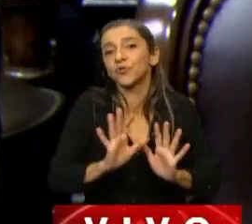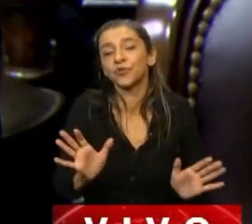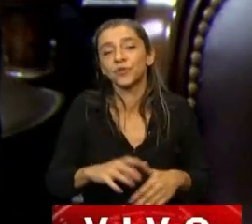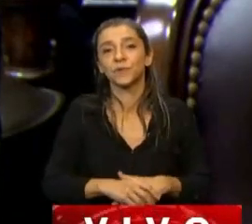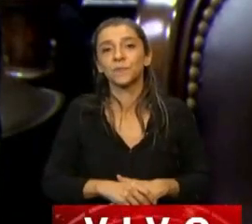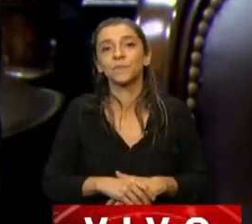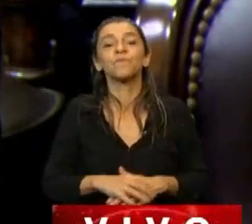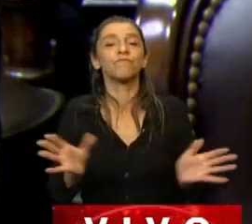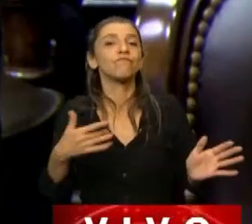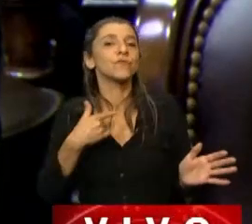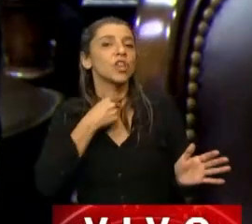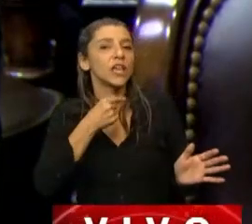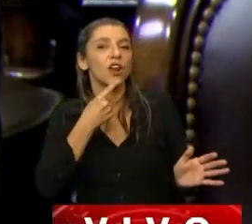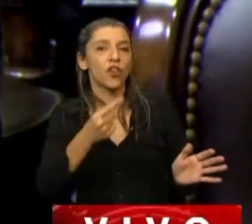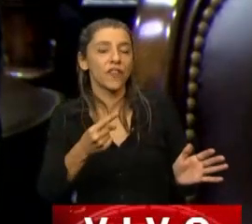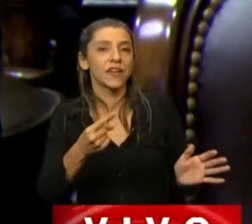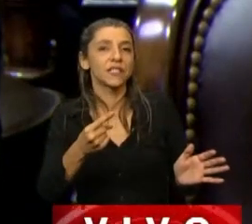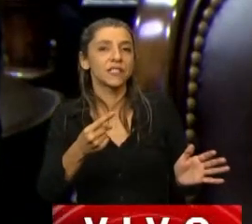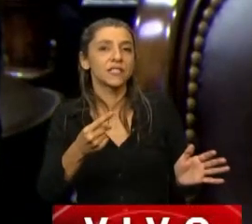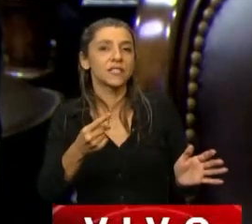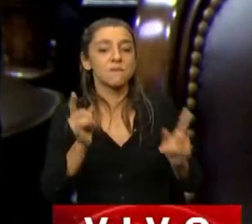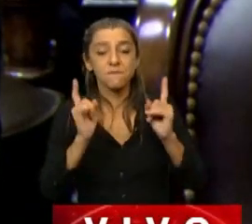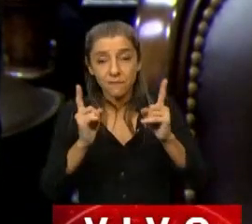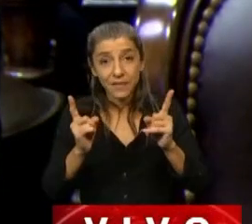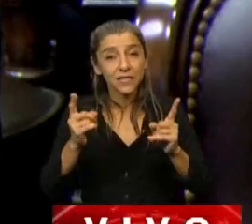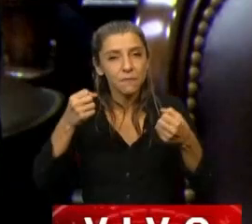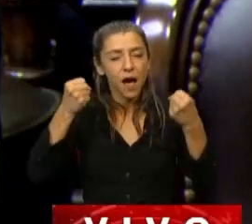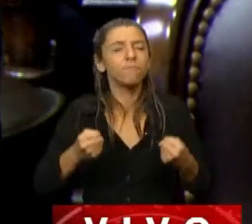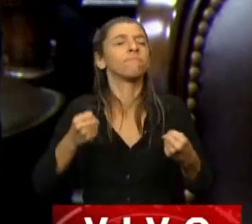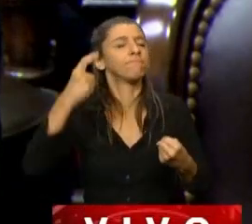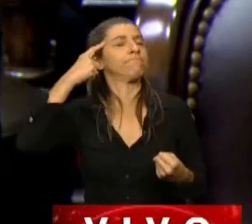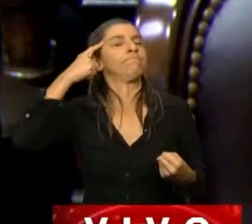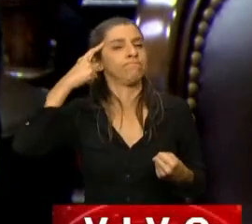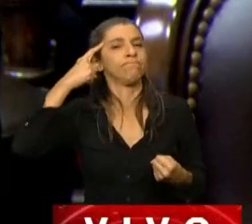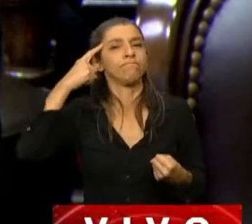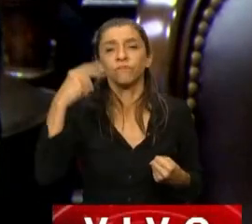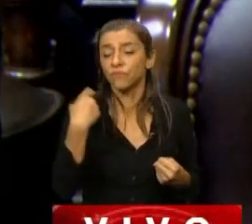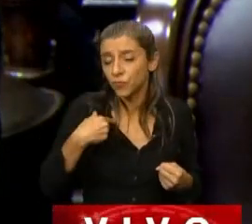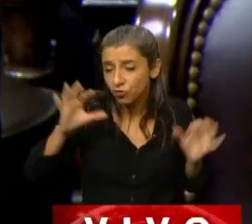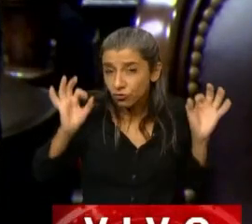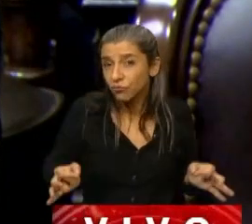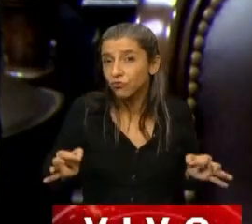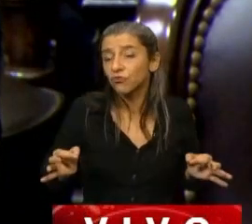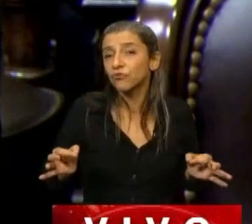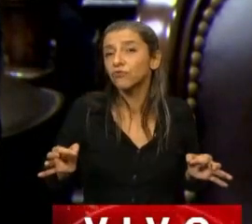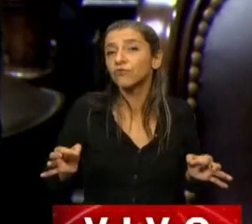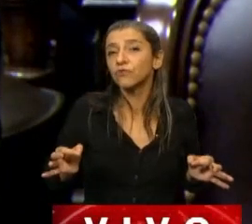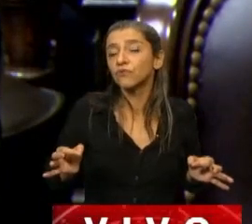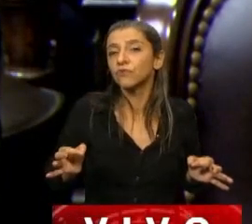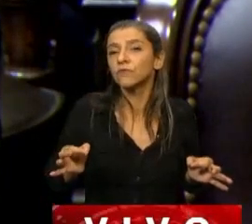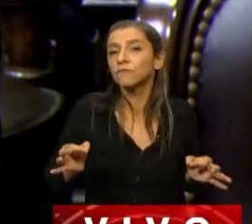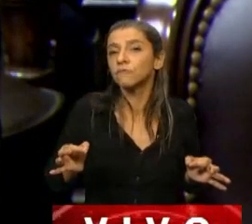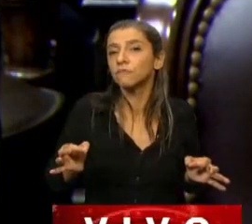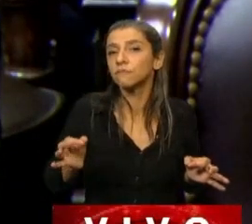decimos esto, quiero decir que con esa misma convicción y firmeza estoy seguro que vamos a